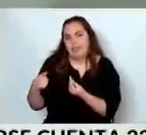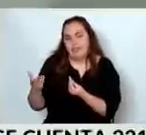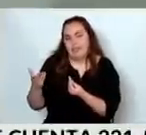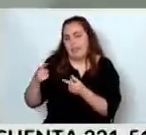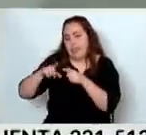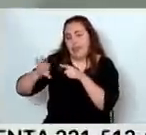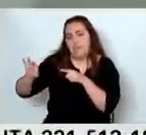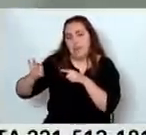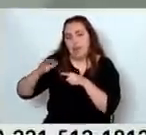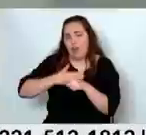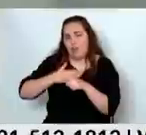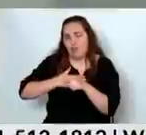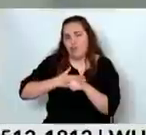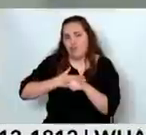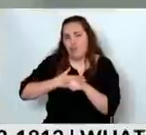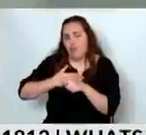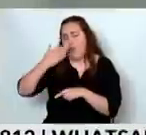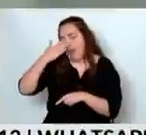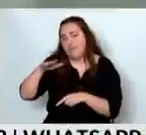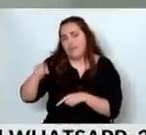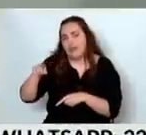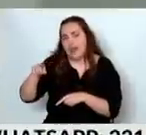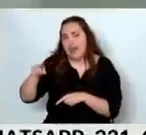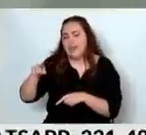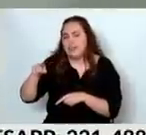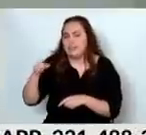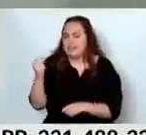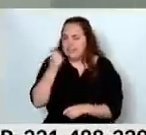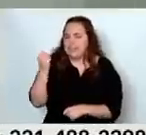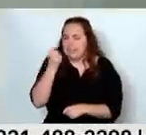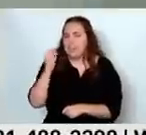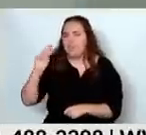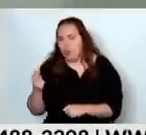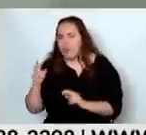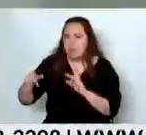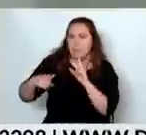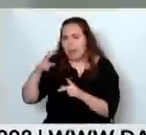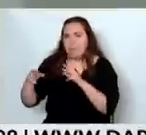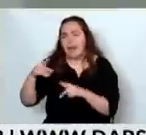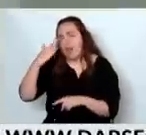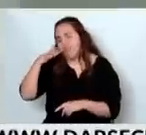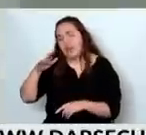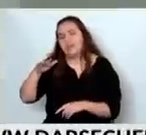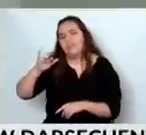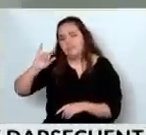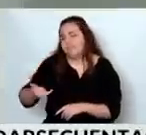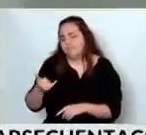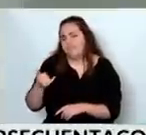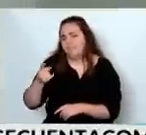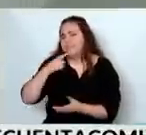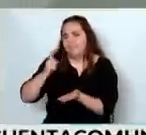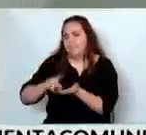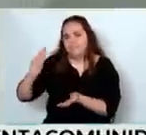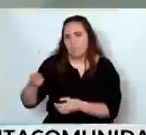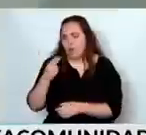mi hermano finalmente concretó tantos intentos de suicidio y se quitó la vida. Como familia